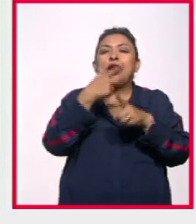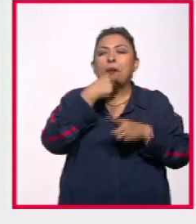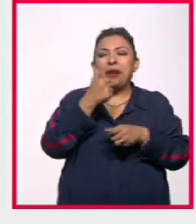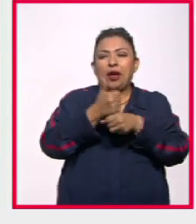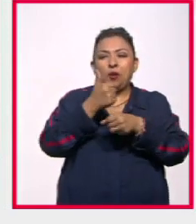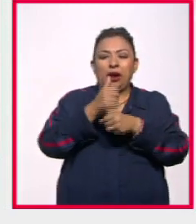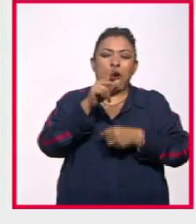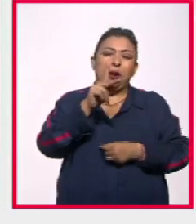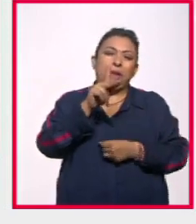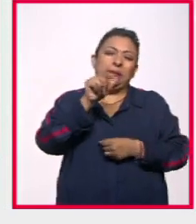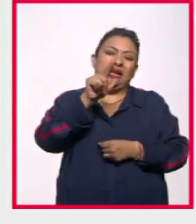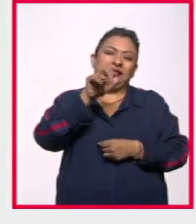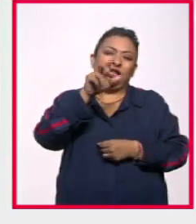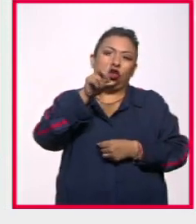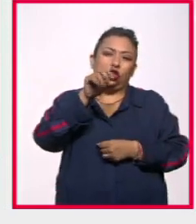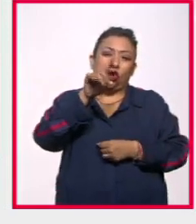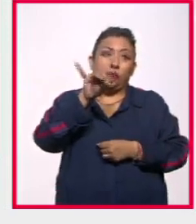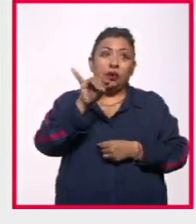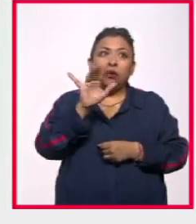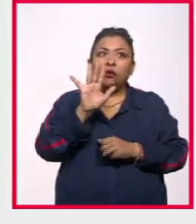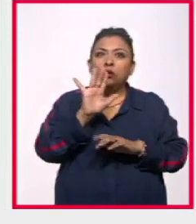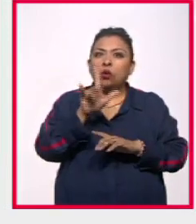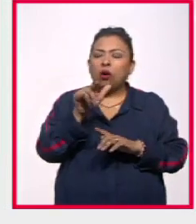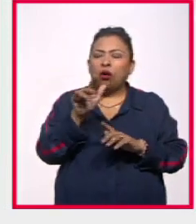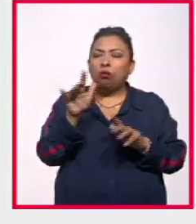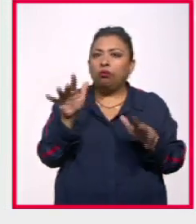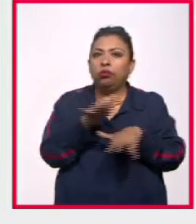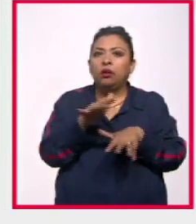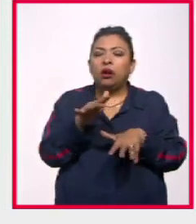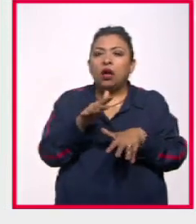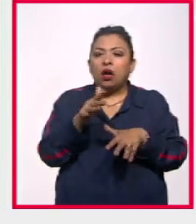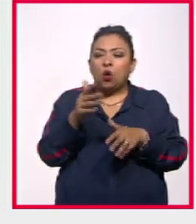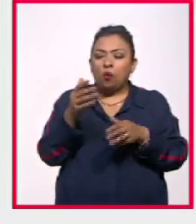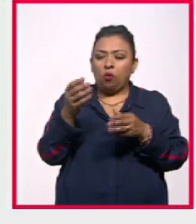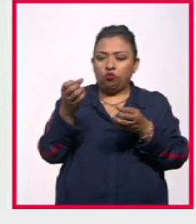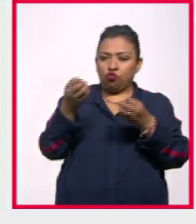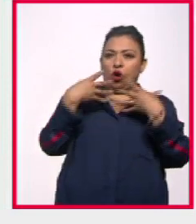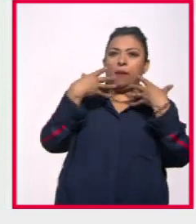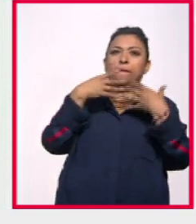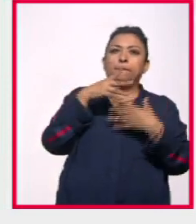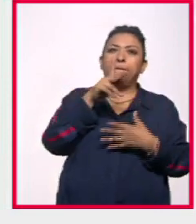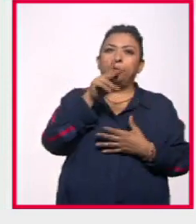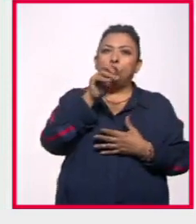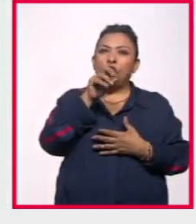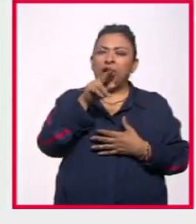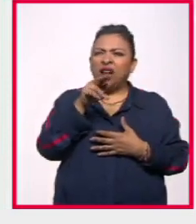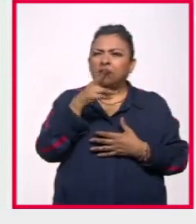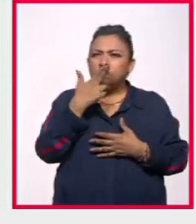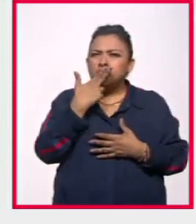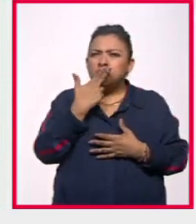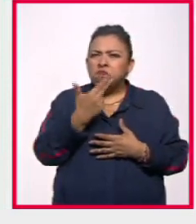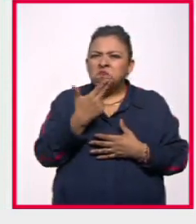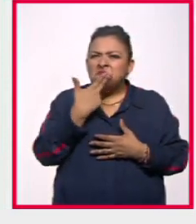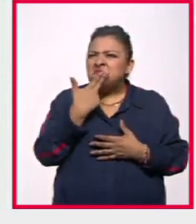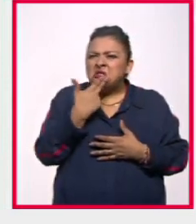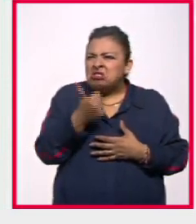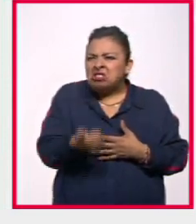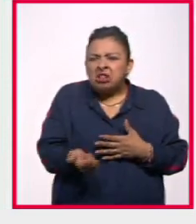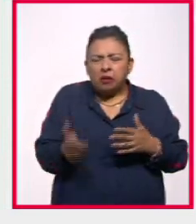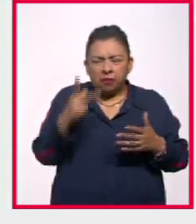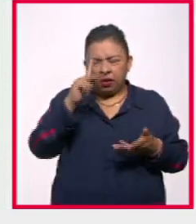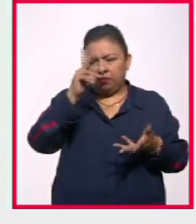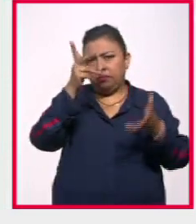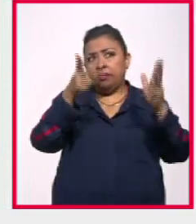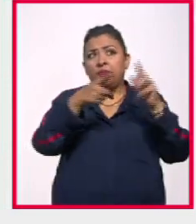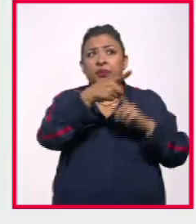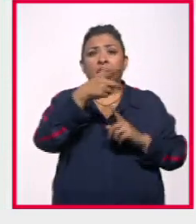recibir superpoderes que no sirven para nada, pero que les causan un caos radical en su vida, ¿no? Y Omar